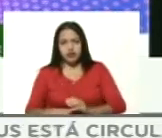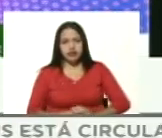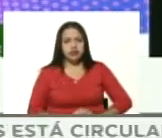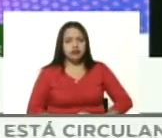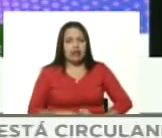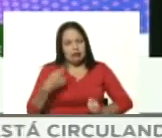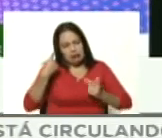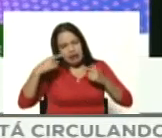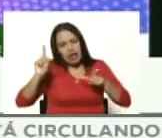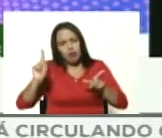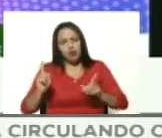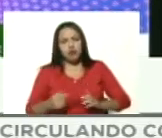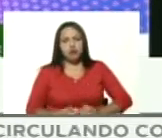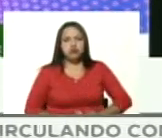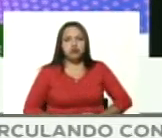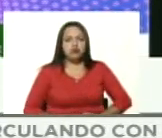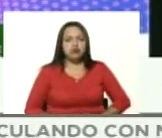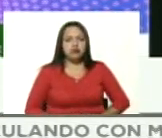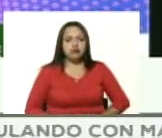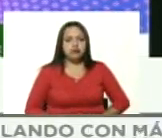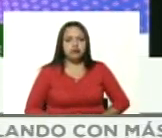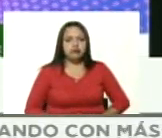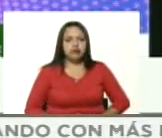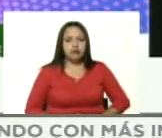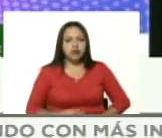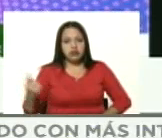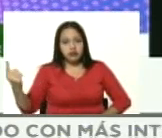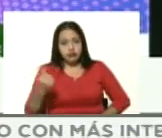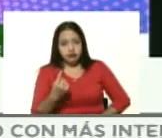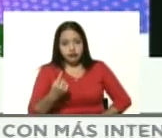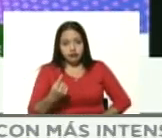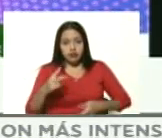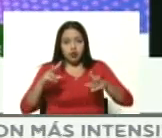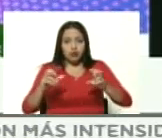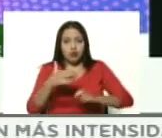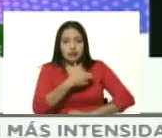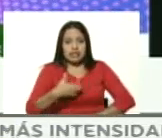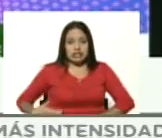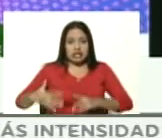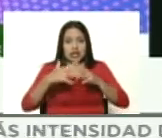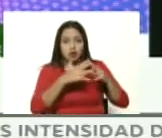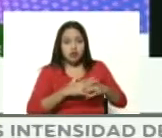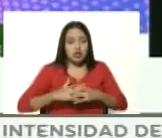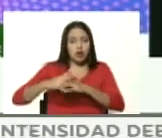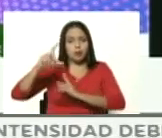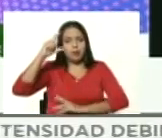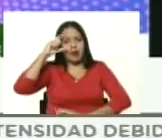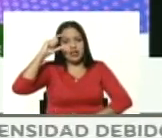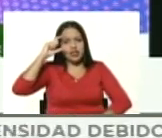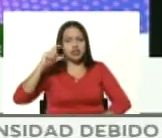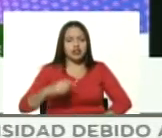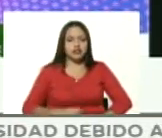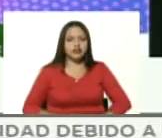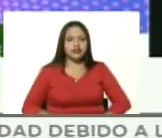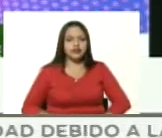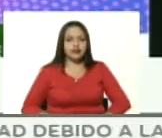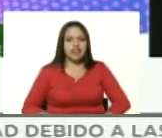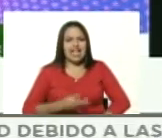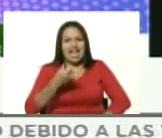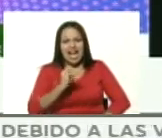Creo que, sin lugar a dudas, la llegada de Joe Biden a la presidencia de Estados Unidos